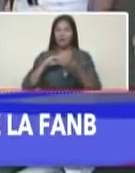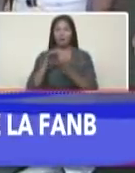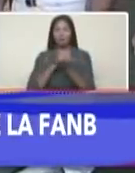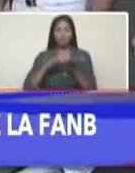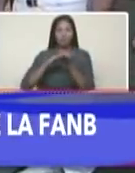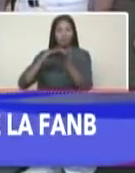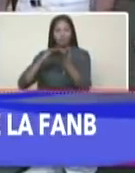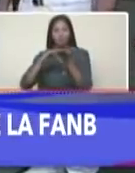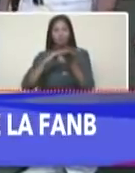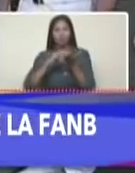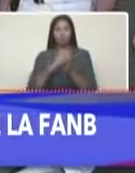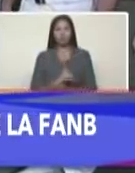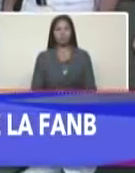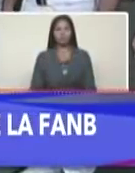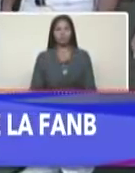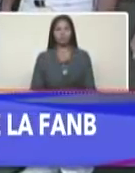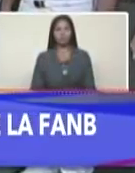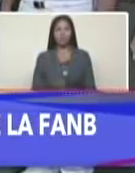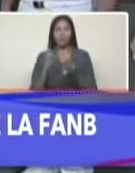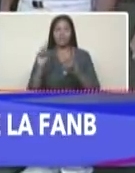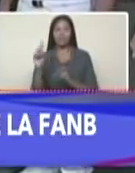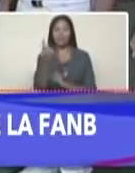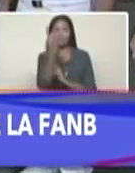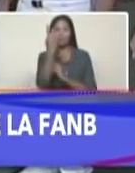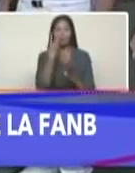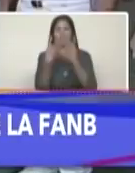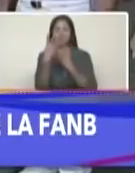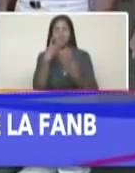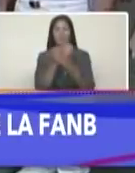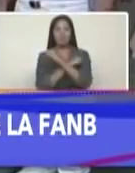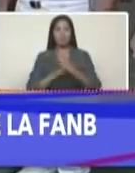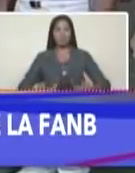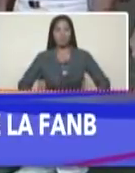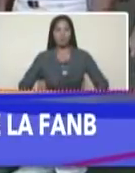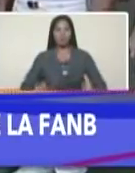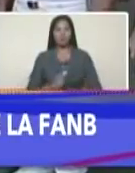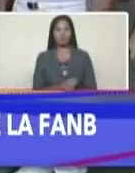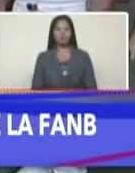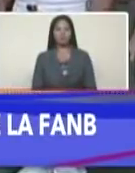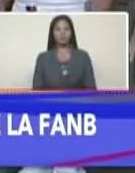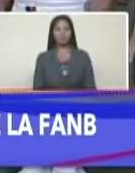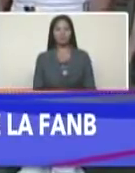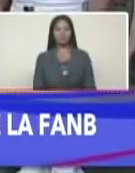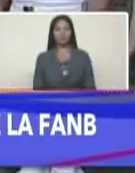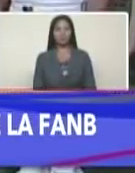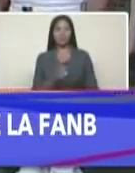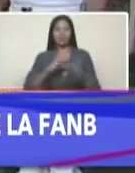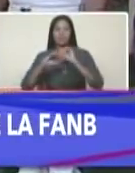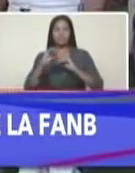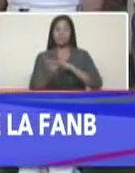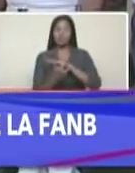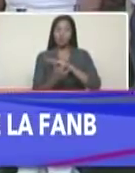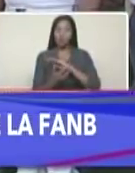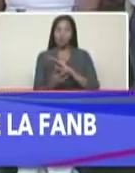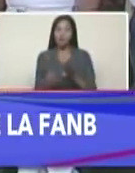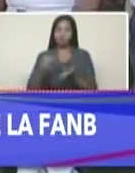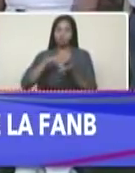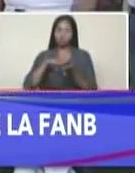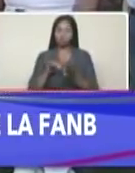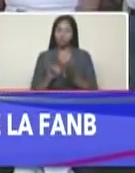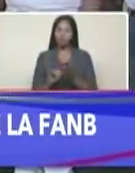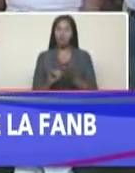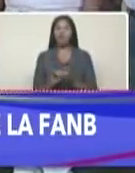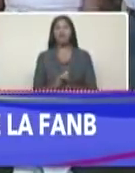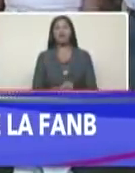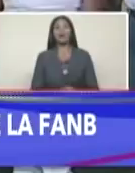problemas. Siendo esta la primera feria de la Fuerza Armada Nacional Bolivariana, la ciencia y tecnología aplicada